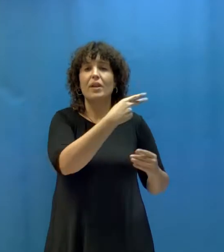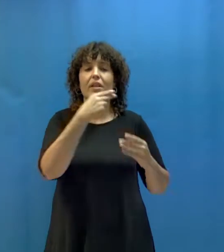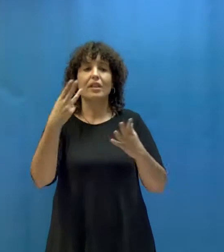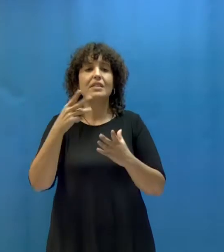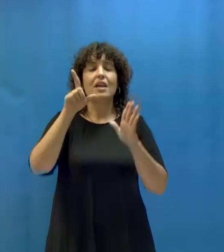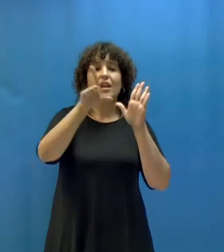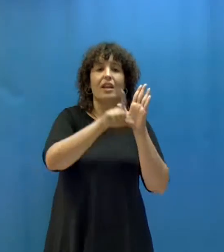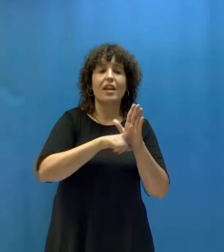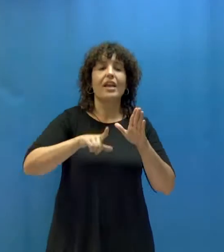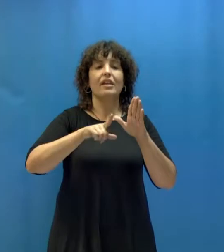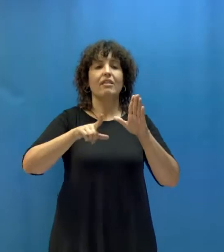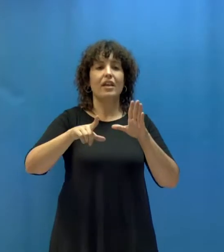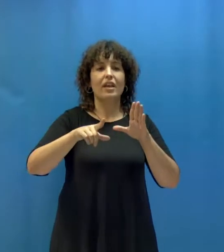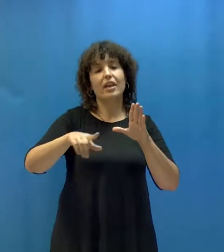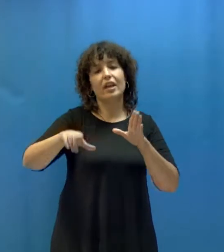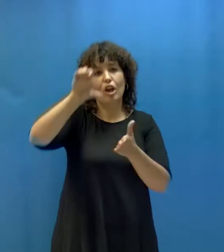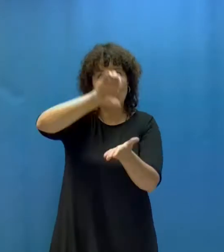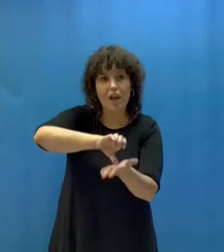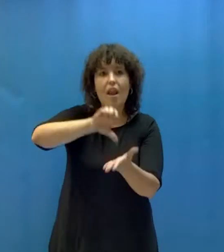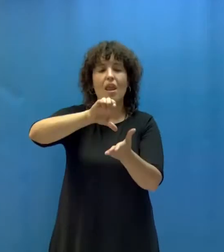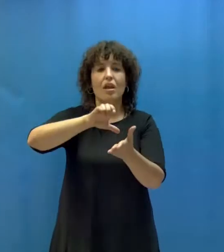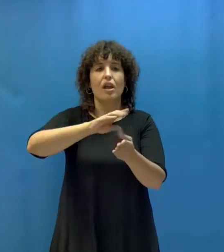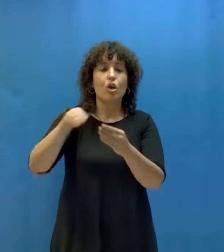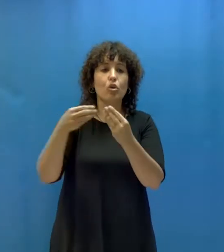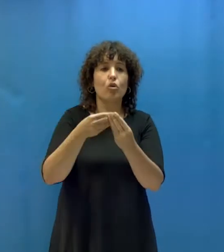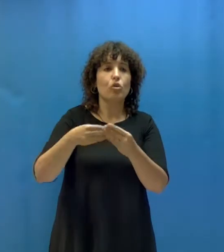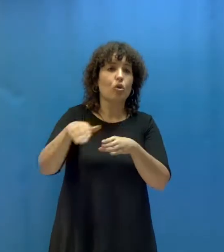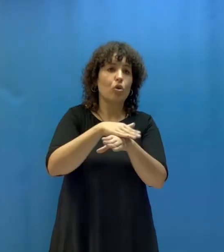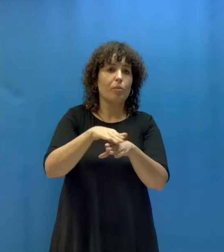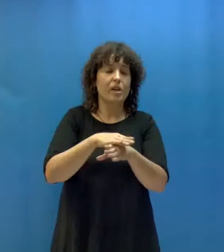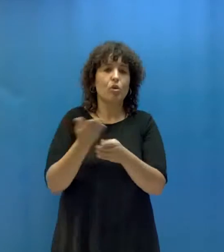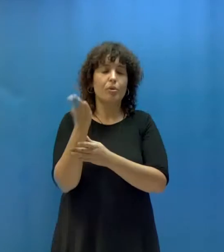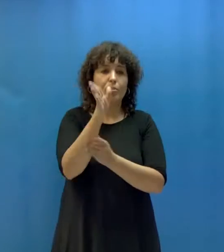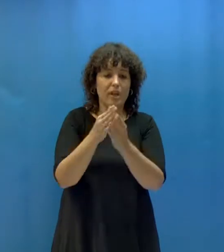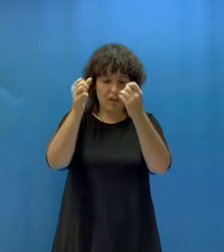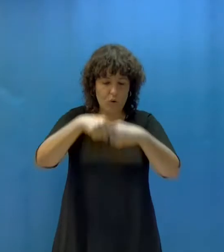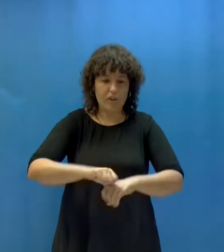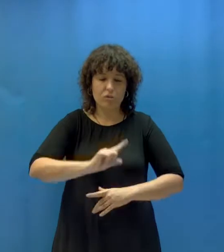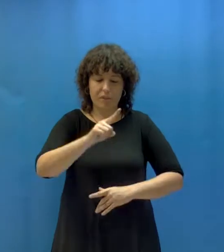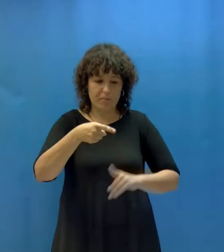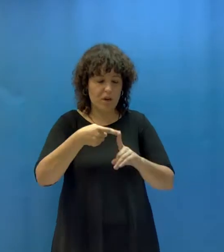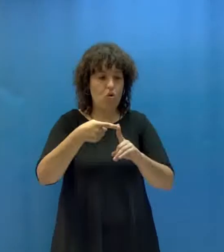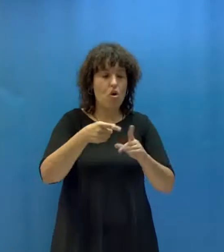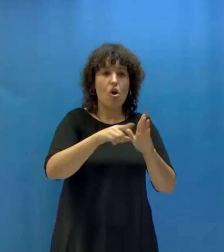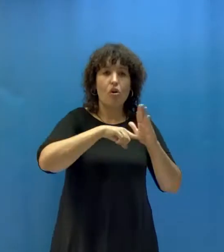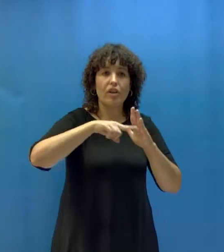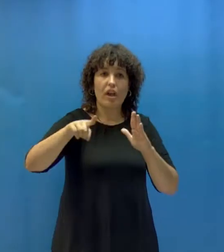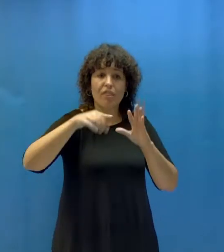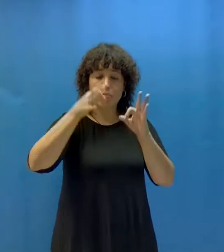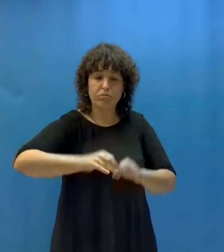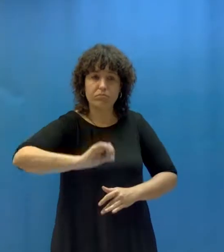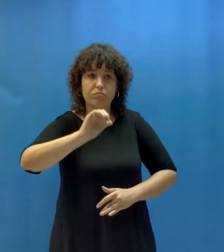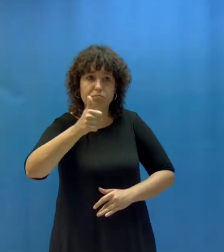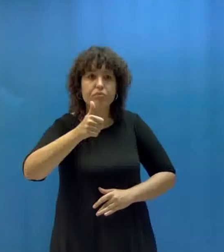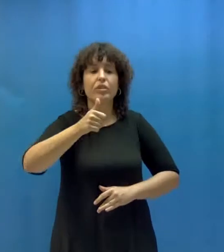y aprobado el proyecto por la Junta de Gobierno Local, se proponen los siguientes acuerdos. Primero, aprobar inicialmente esta ordenanza reguladora de la instalación de elementos de publicidad